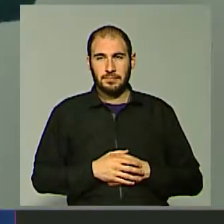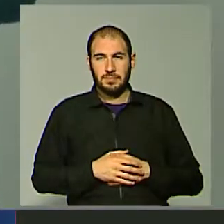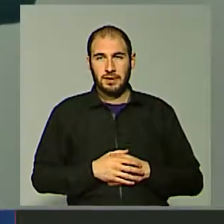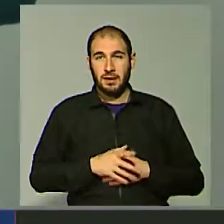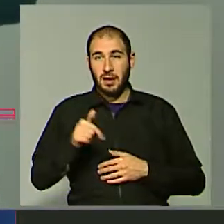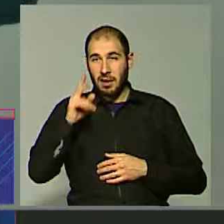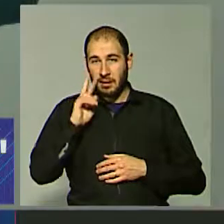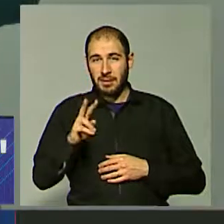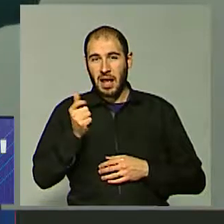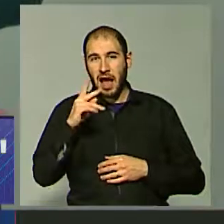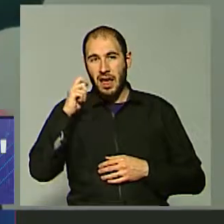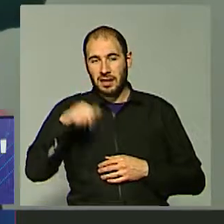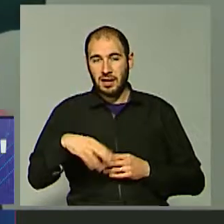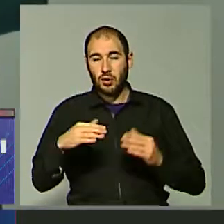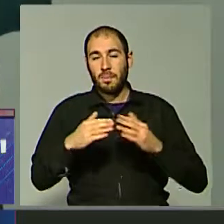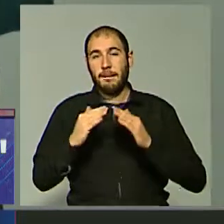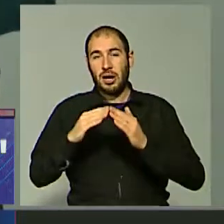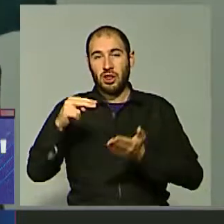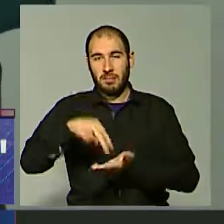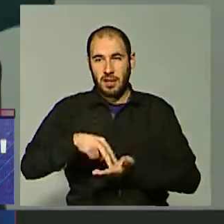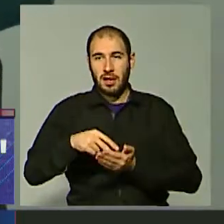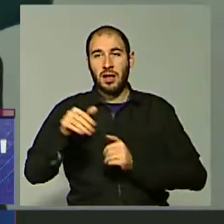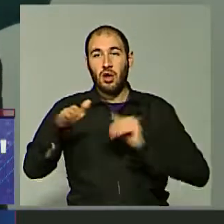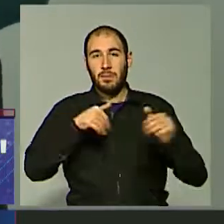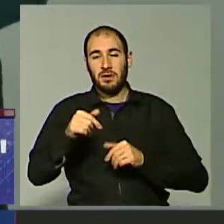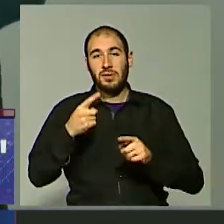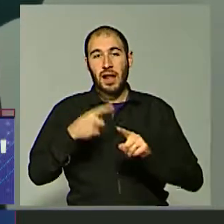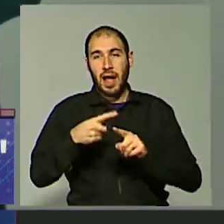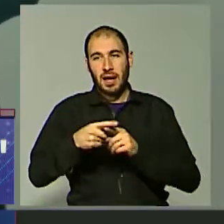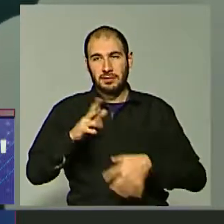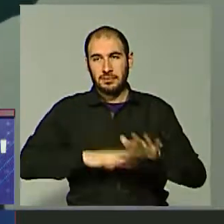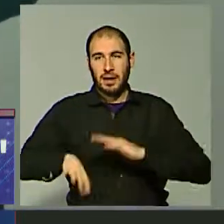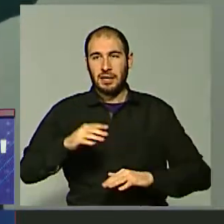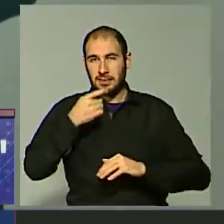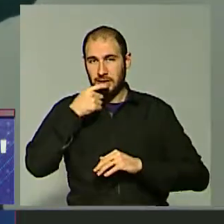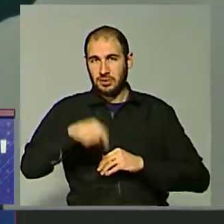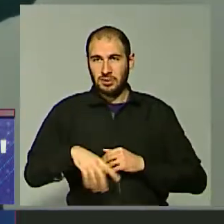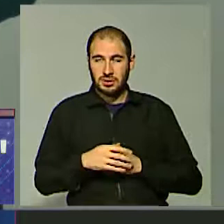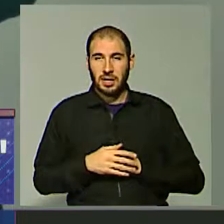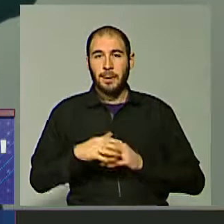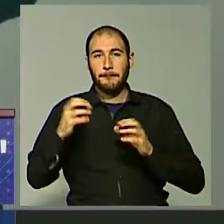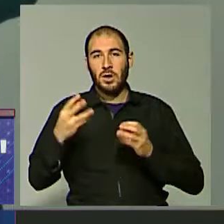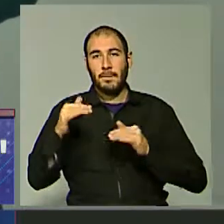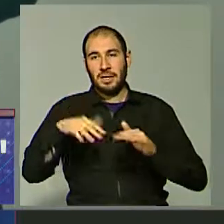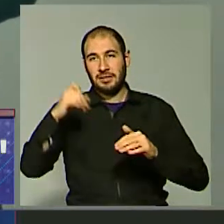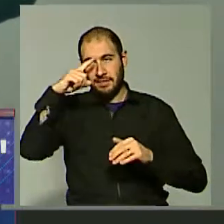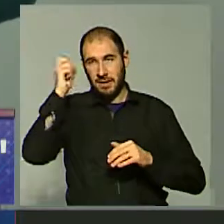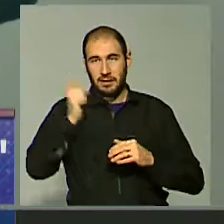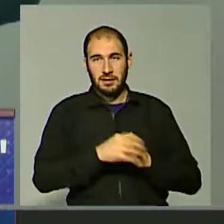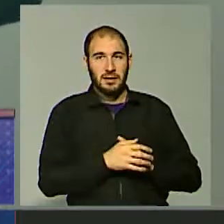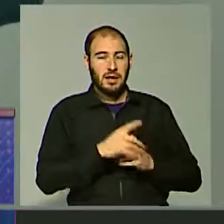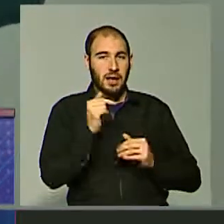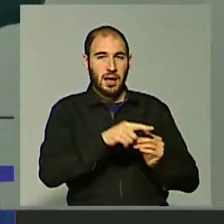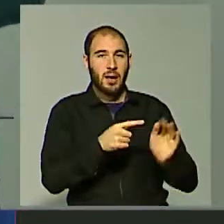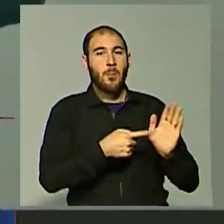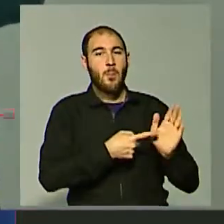Bueno, y veíamos a Adrián Bonada de Barrios de Pía hablando de esta convocatoria y de los actos que se van a realizar en nuestra provincia por la marcha federal. Le invito a